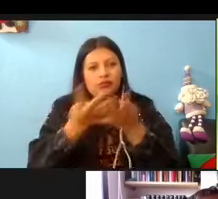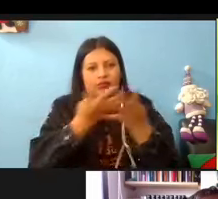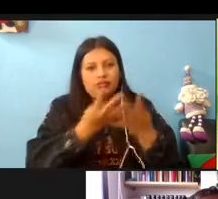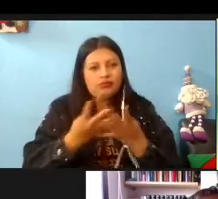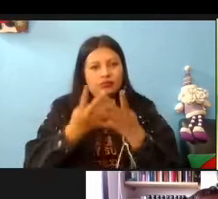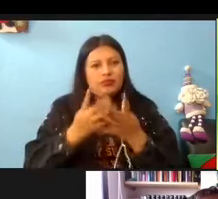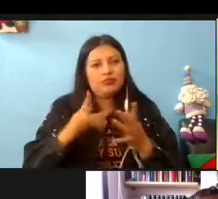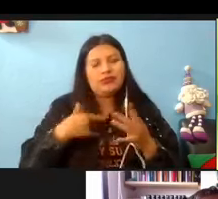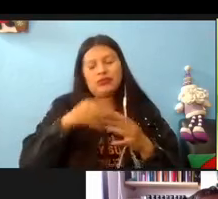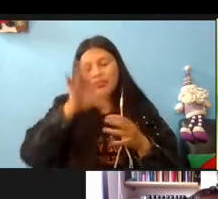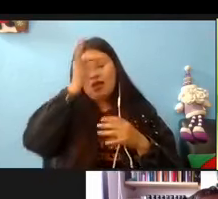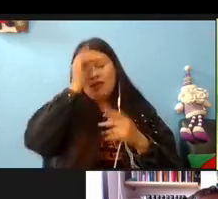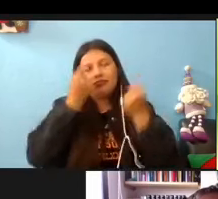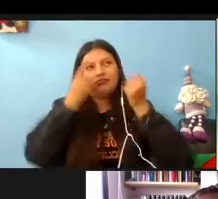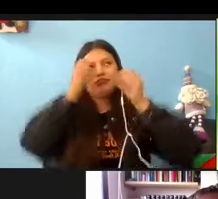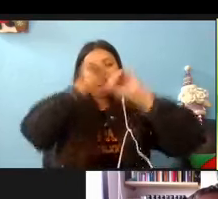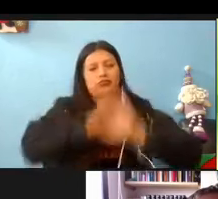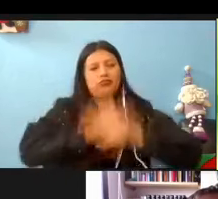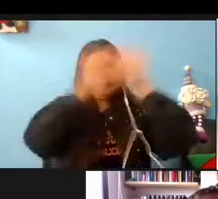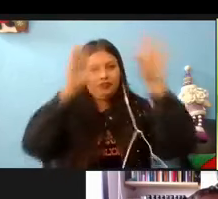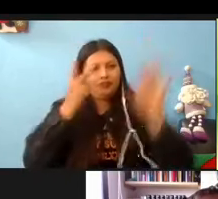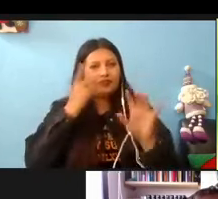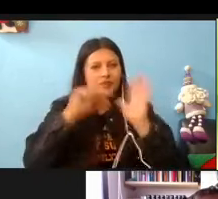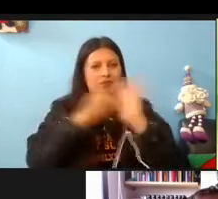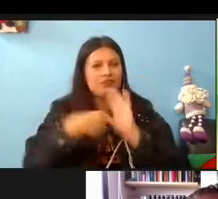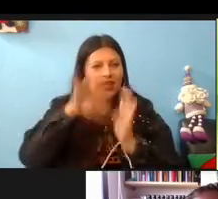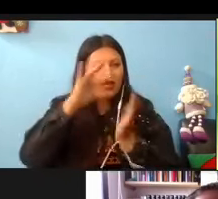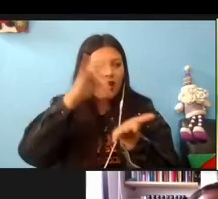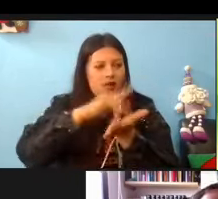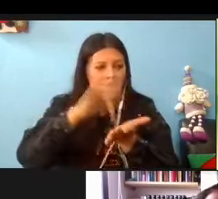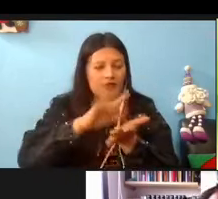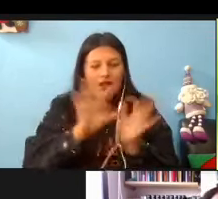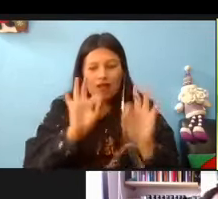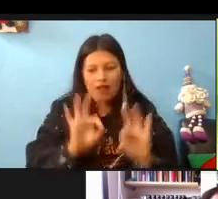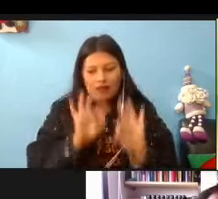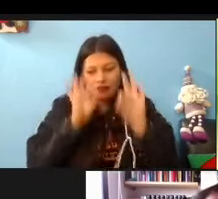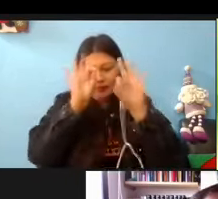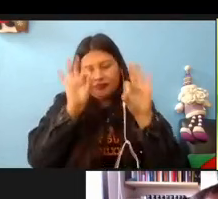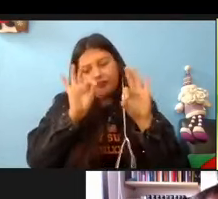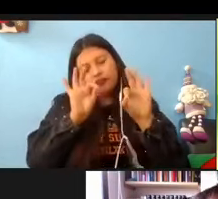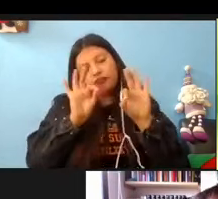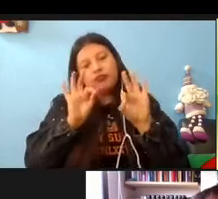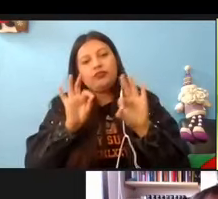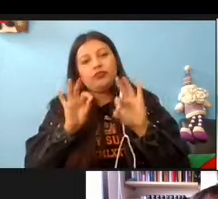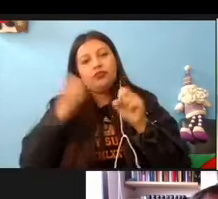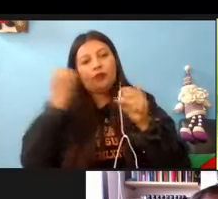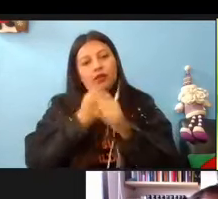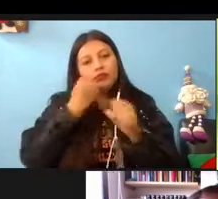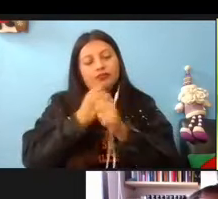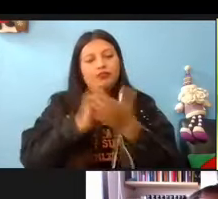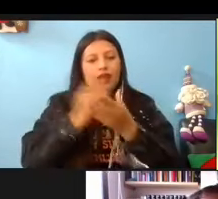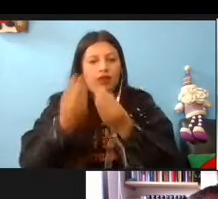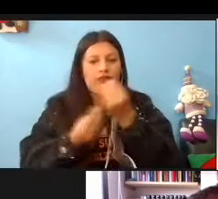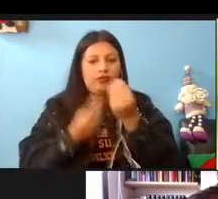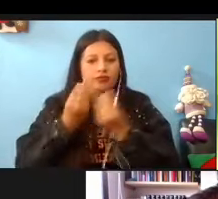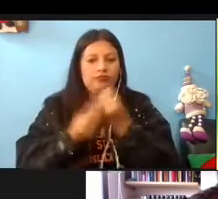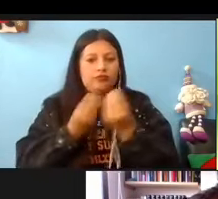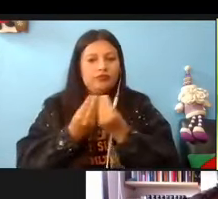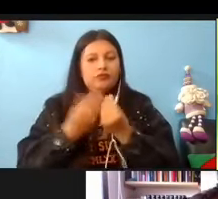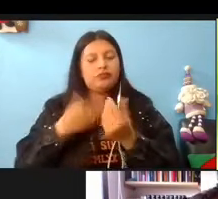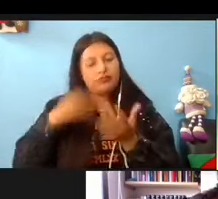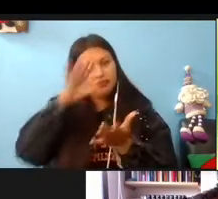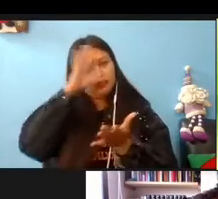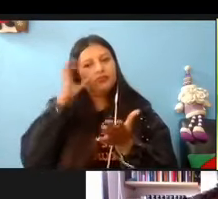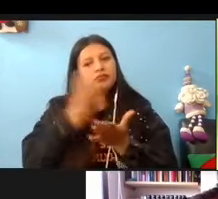Eso me ha quedado muy claro de ver pues, la participación y la calidad de los trabajos que se están haciendo y pienso